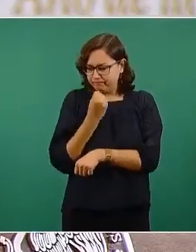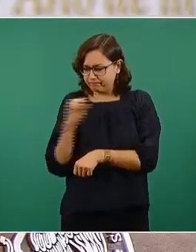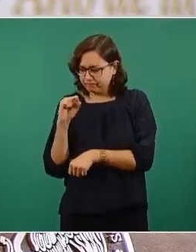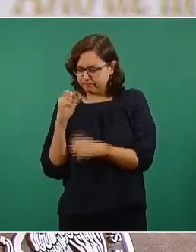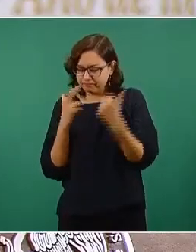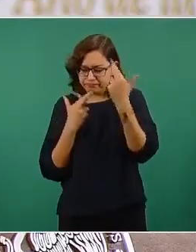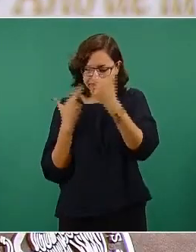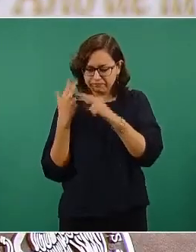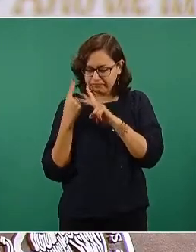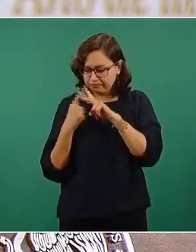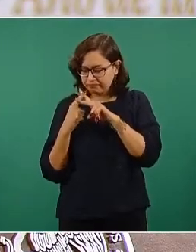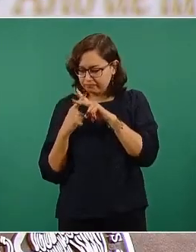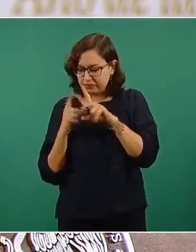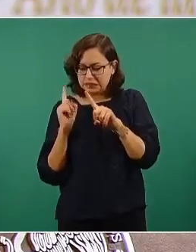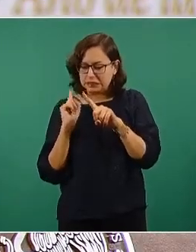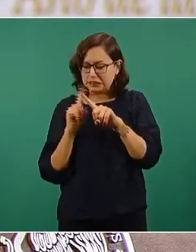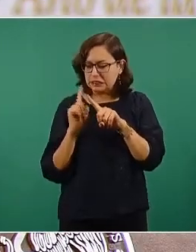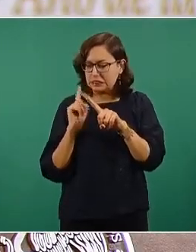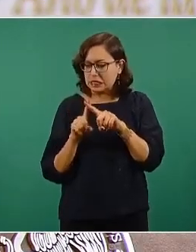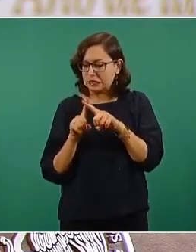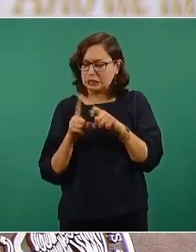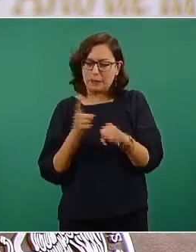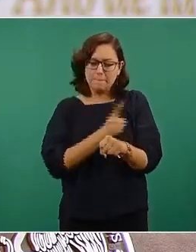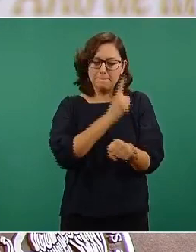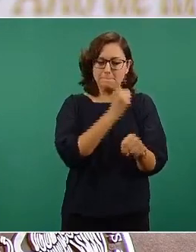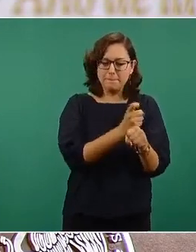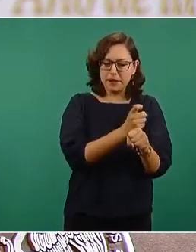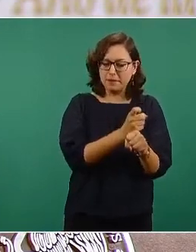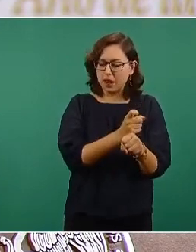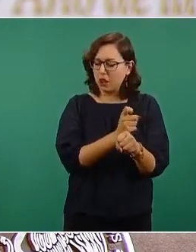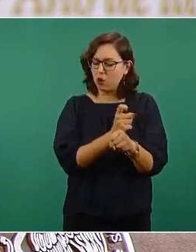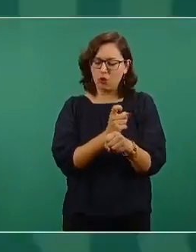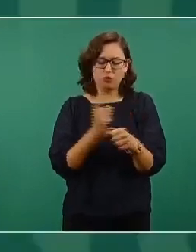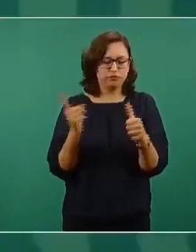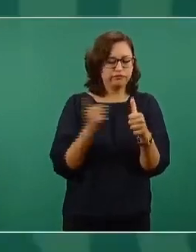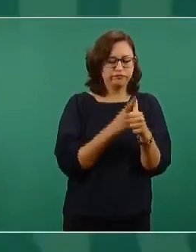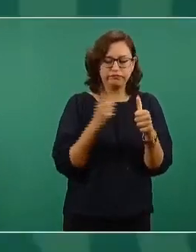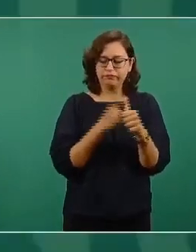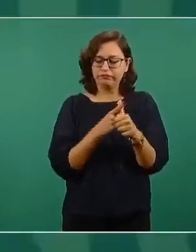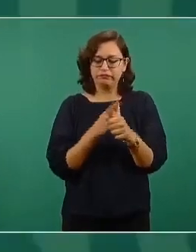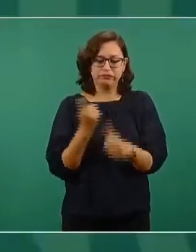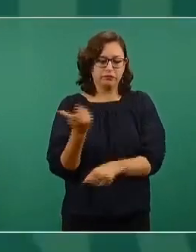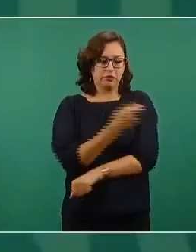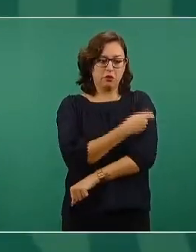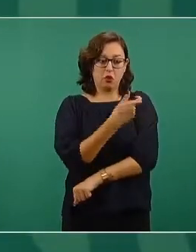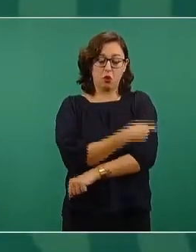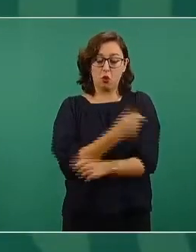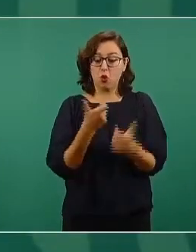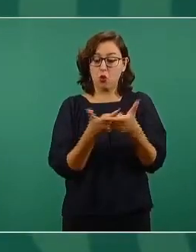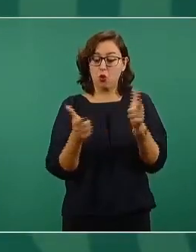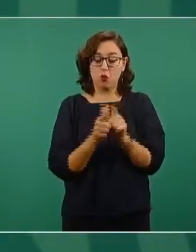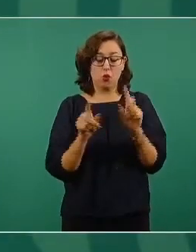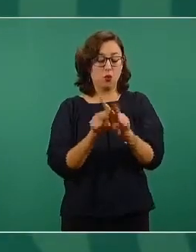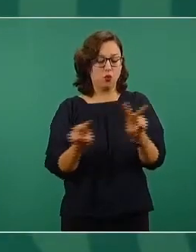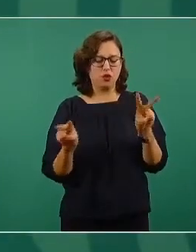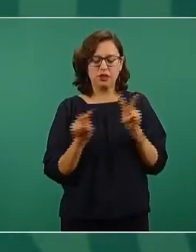atención especial a los grupos que se considera más vulnerables. Lo